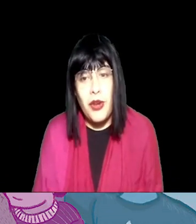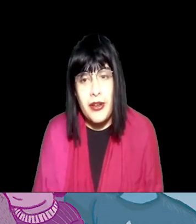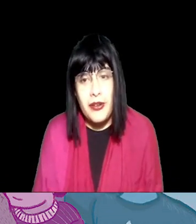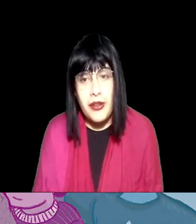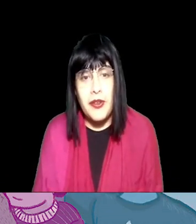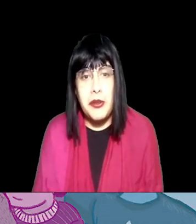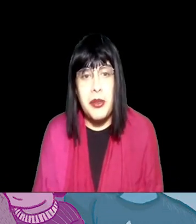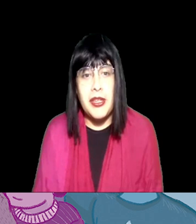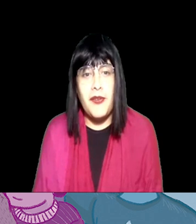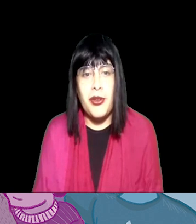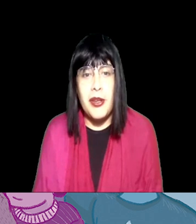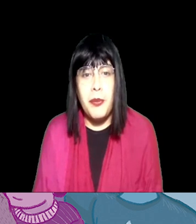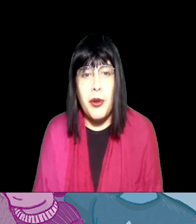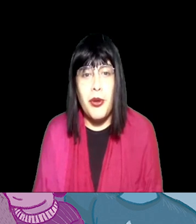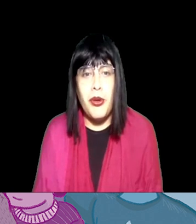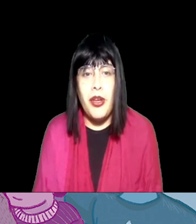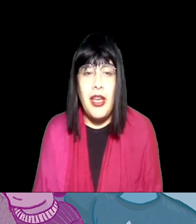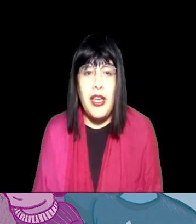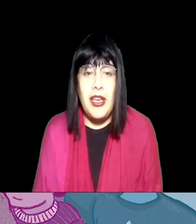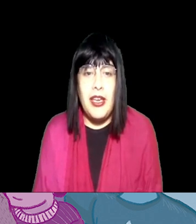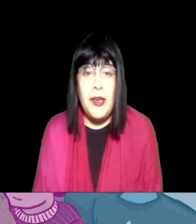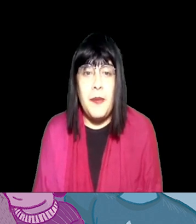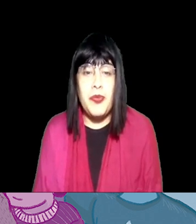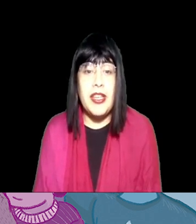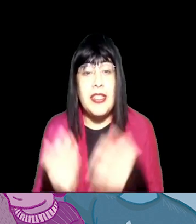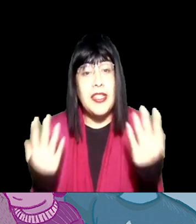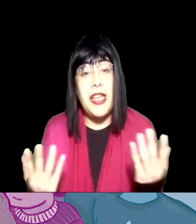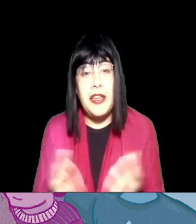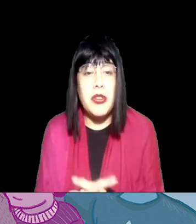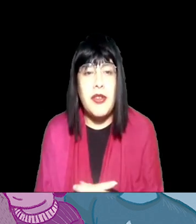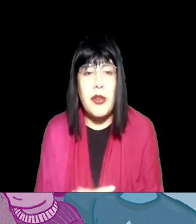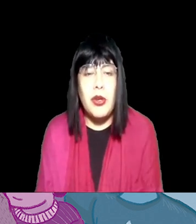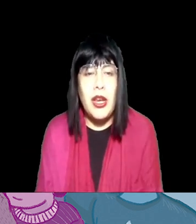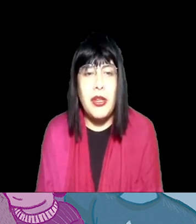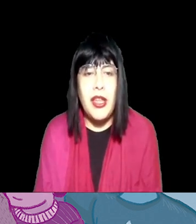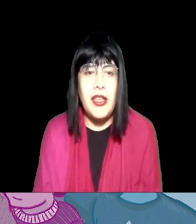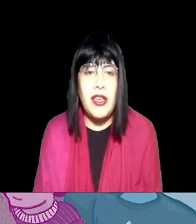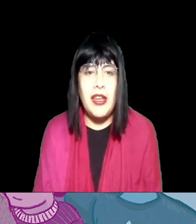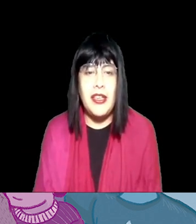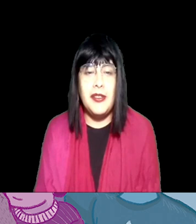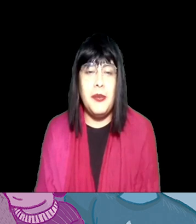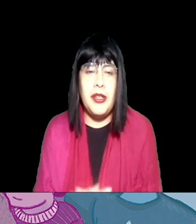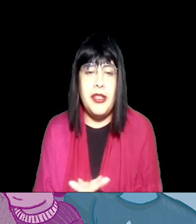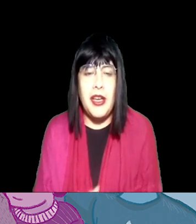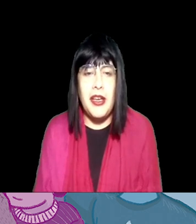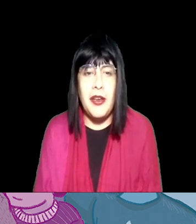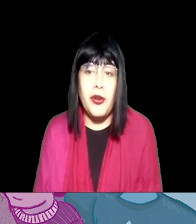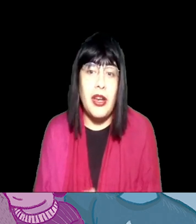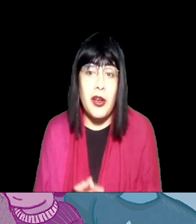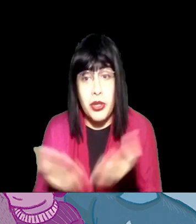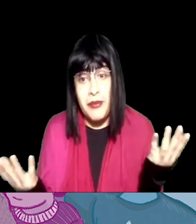ir con Franco, efectivamente, que nos va a contar un poco de qué se trata y cómo se vincula la Unidad de Legislación y